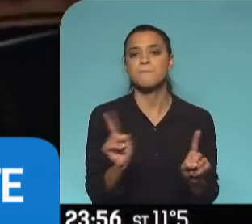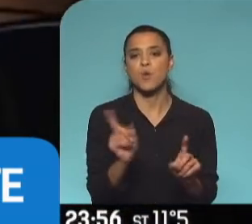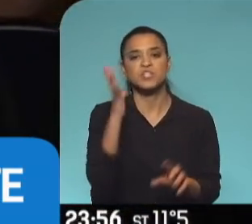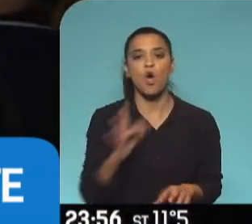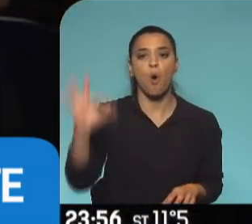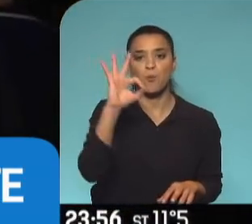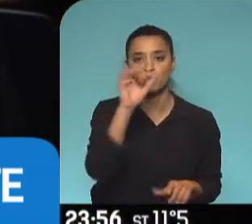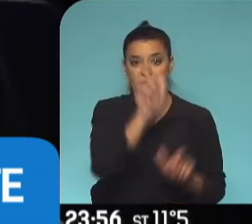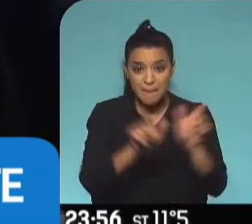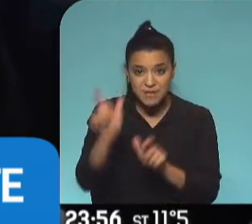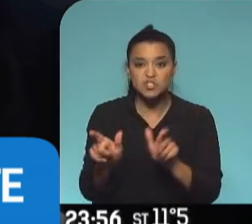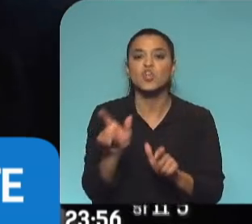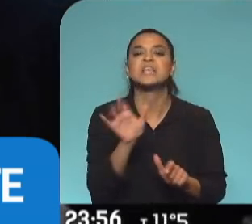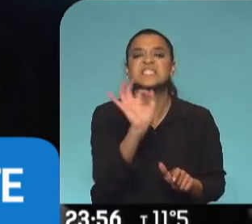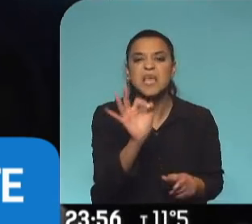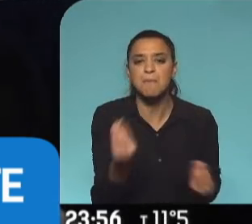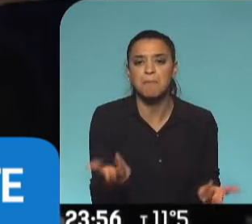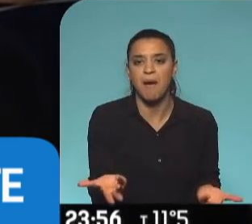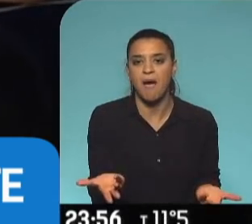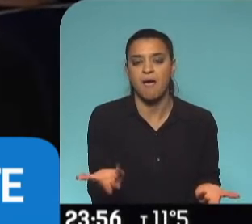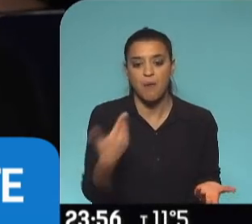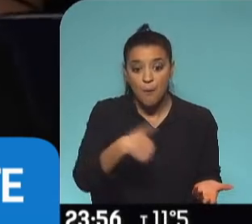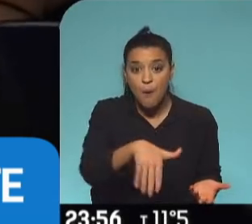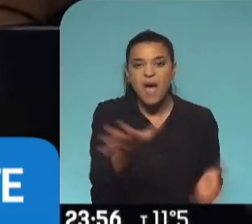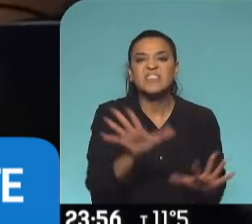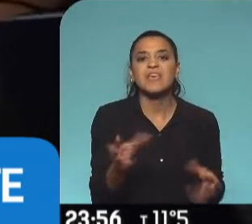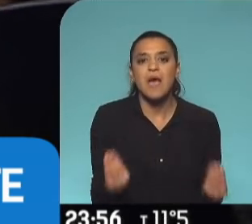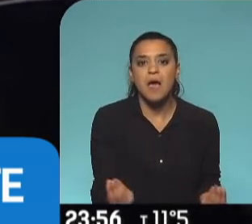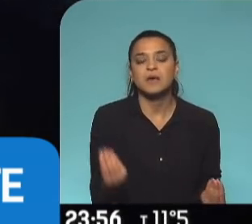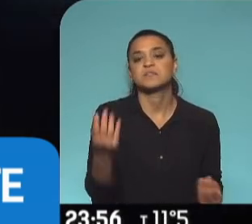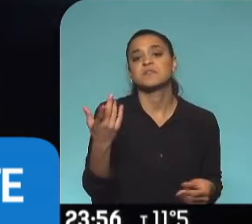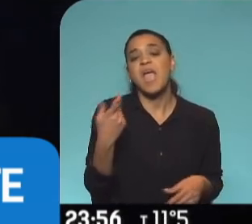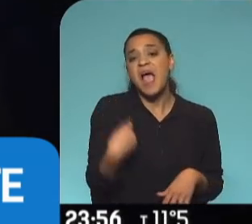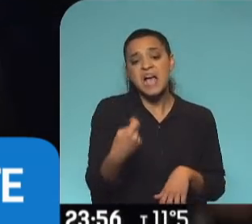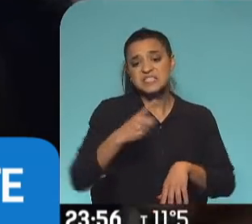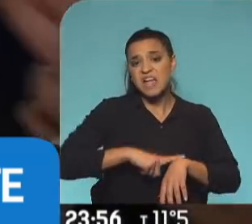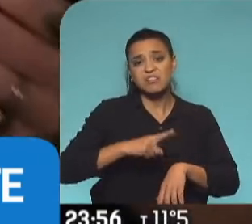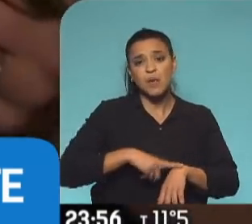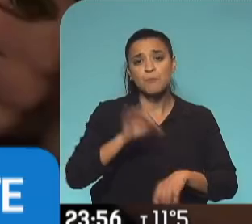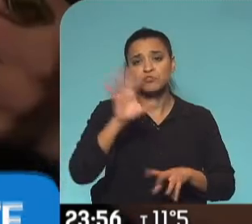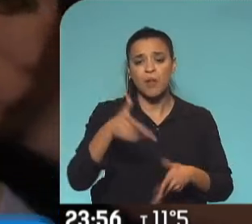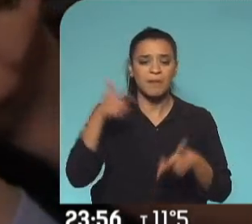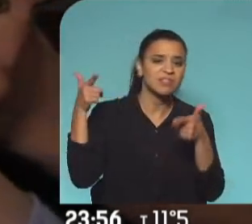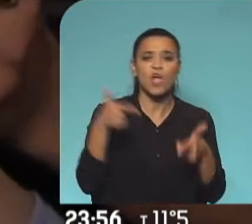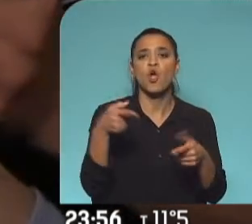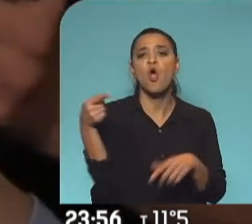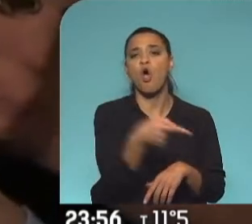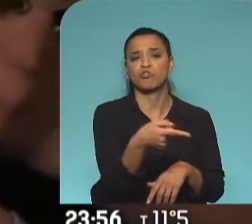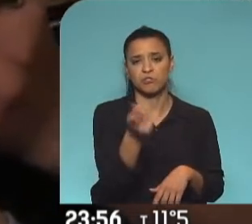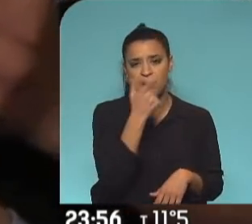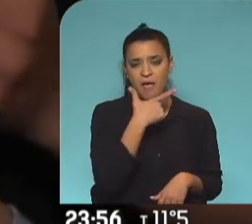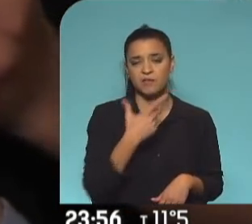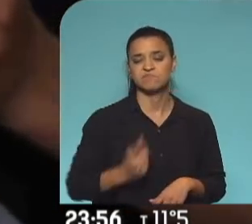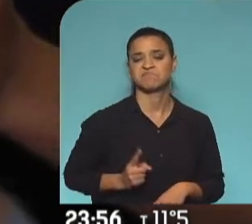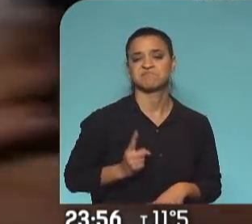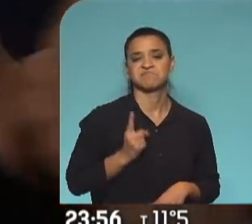la ciudadanía sepa qué haría, desaprovechándola o gastando su tiempo solamente en ataques y en una postura hasta